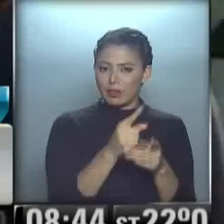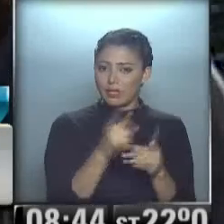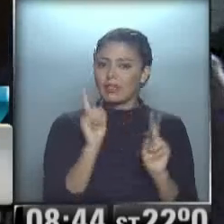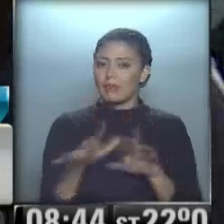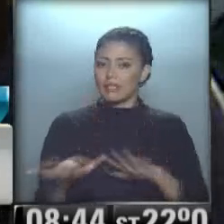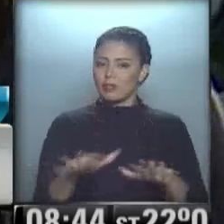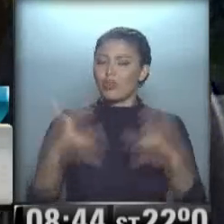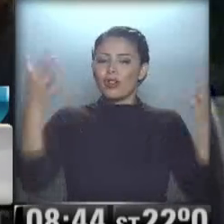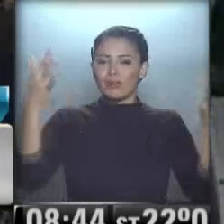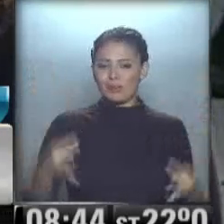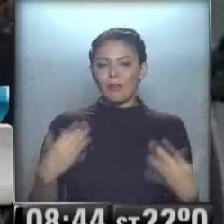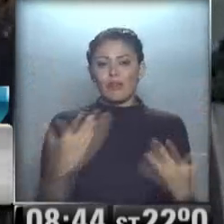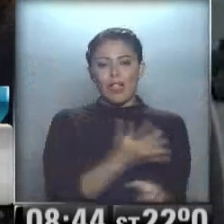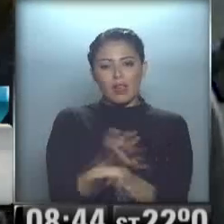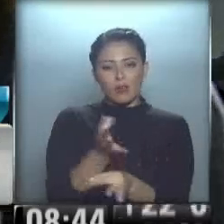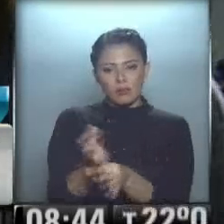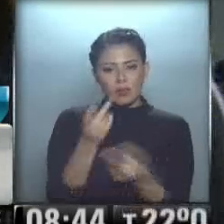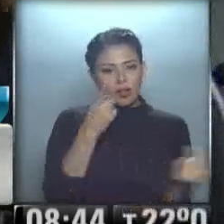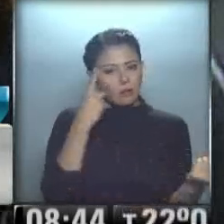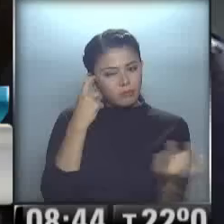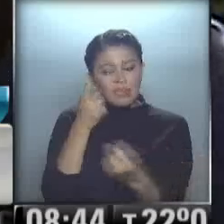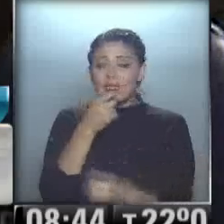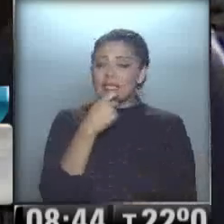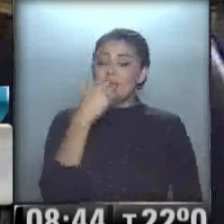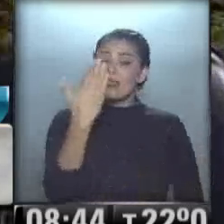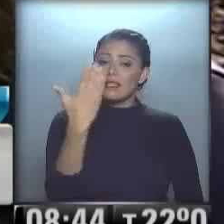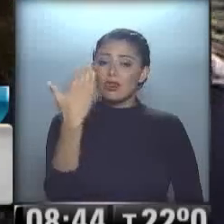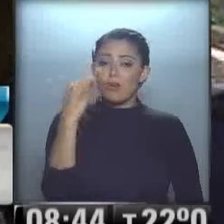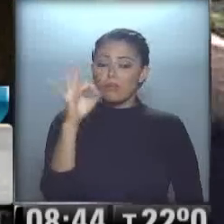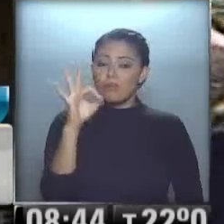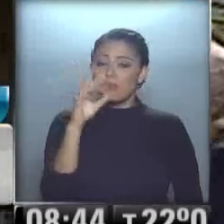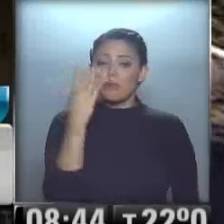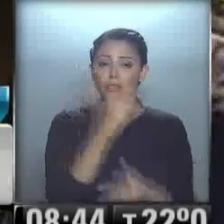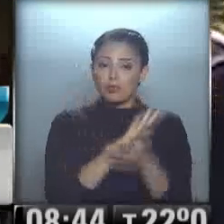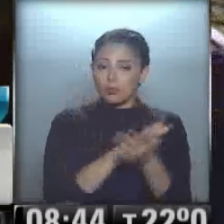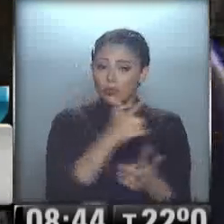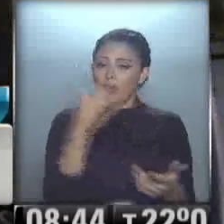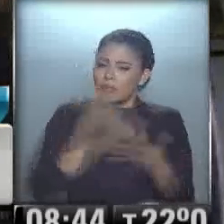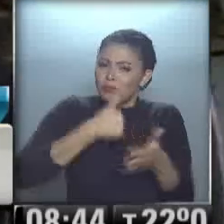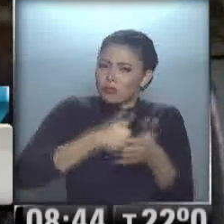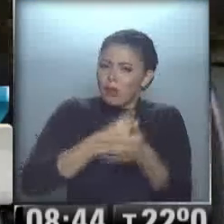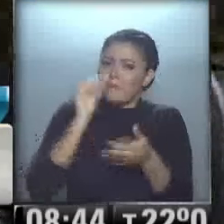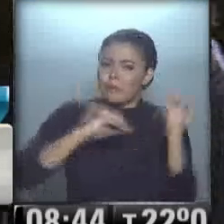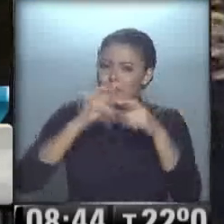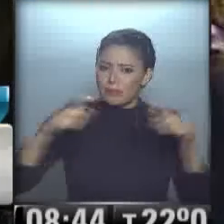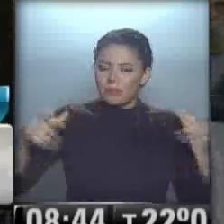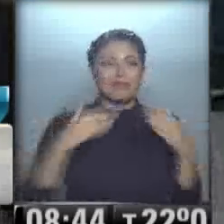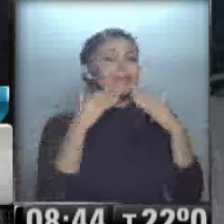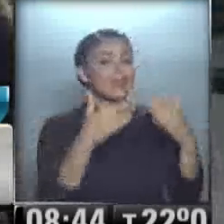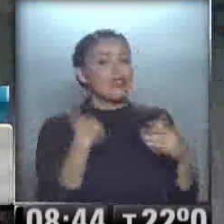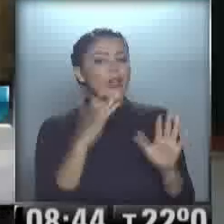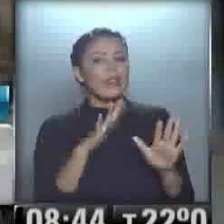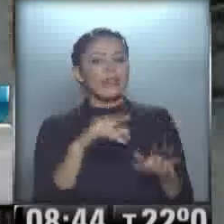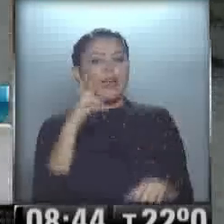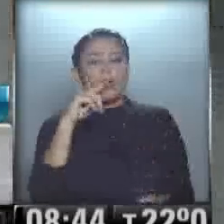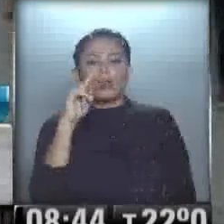condiciones dignas de Educación y si el cco no está garantizado Vamos a continuar luchando y cada vez vamos a hacer más gracias me quedo con la